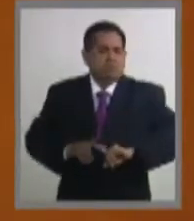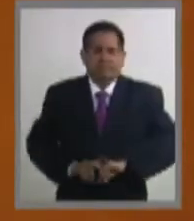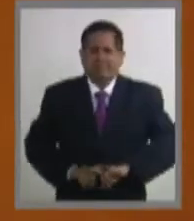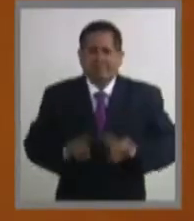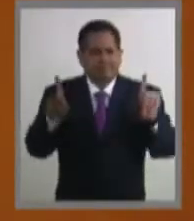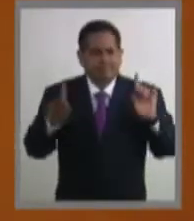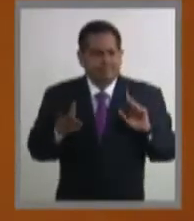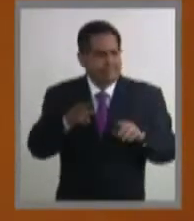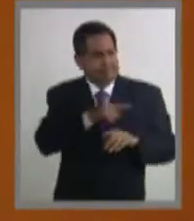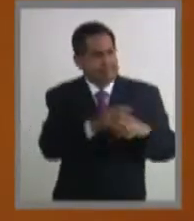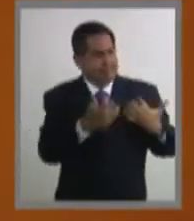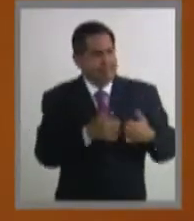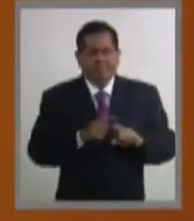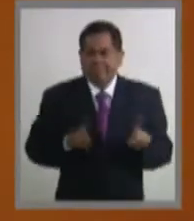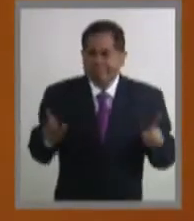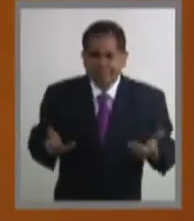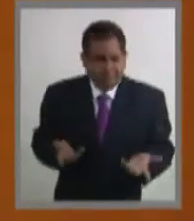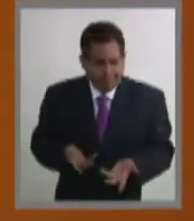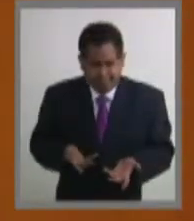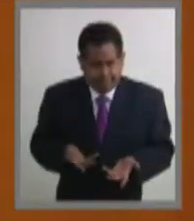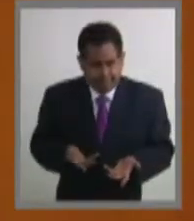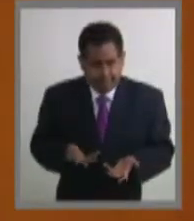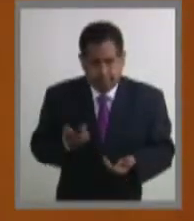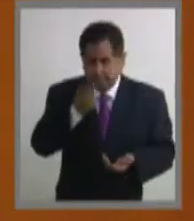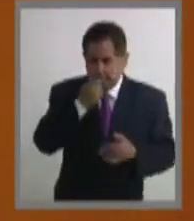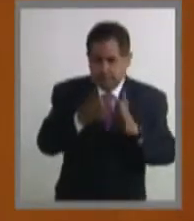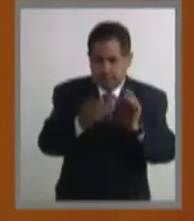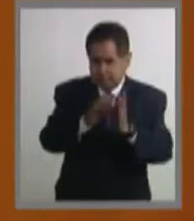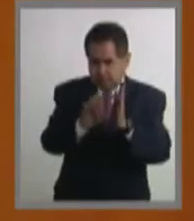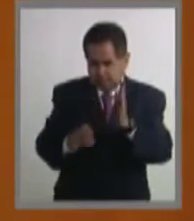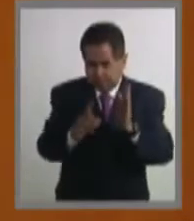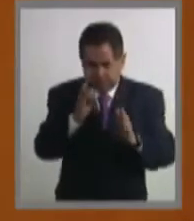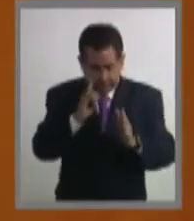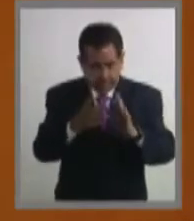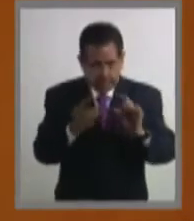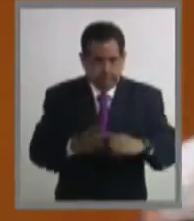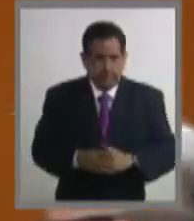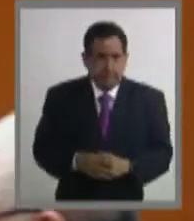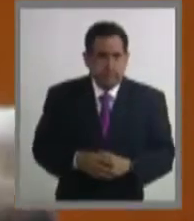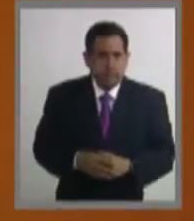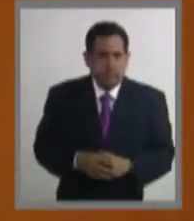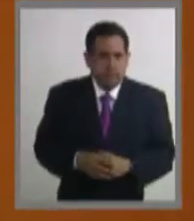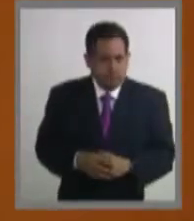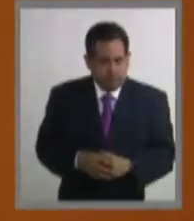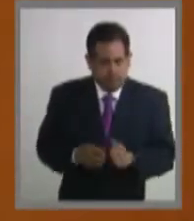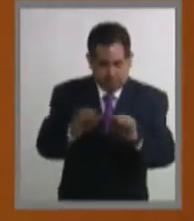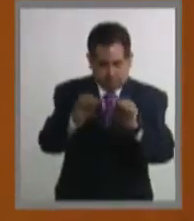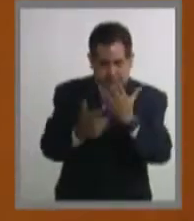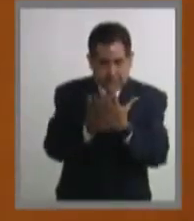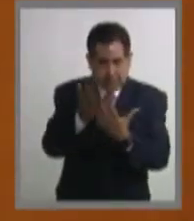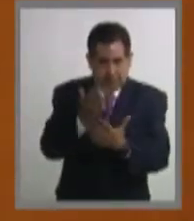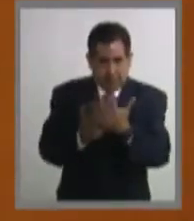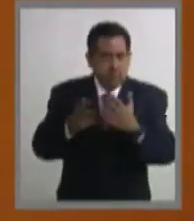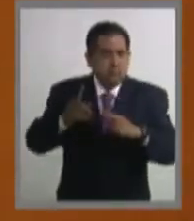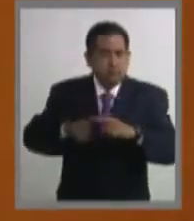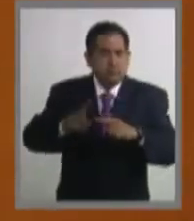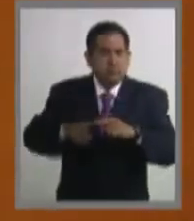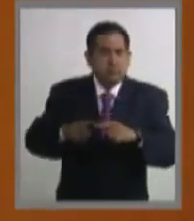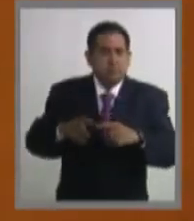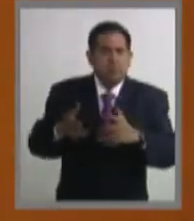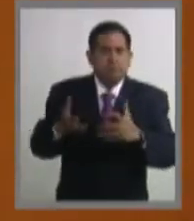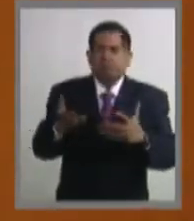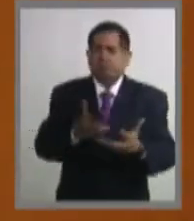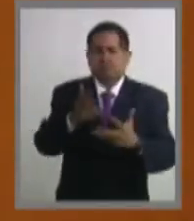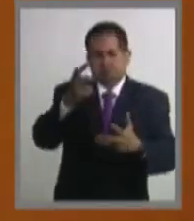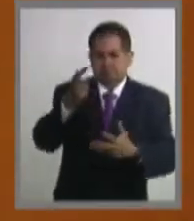diferenciada de los demás. Querría decir, por ejemplo, las artesanías no surgieron como para hacer